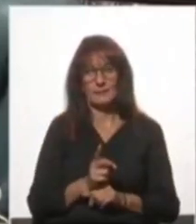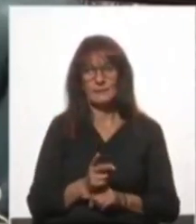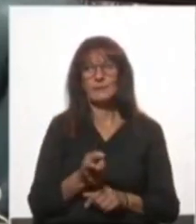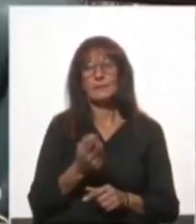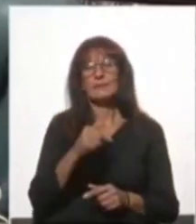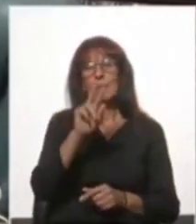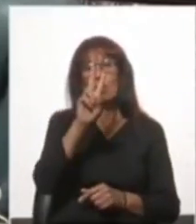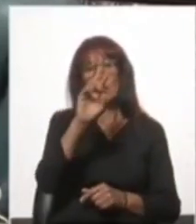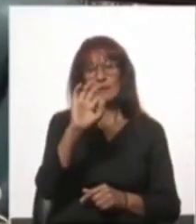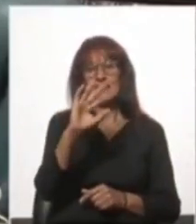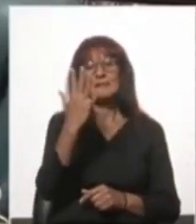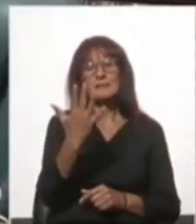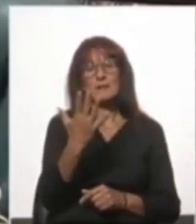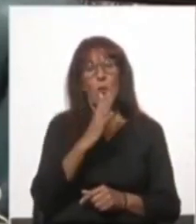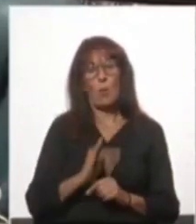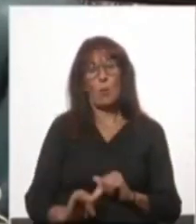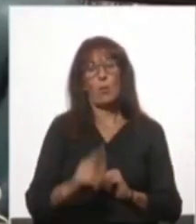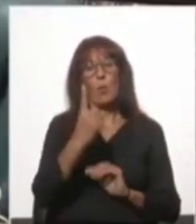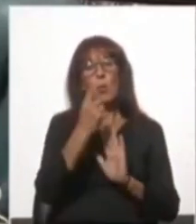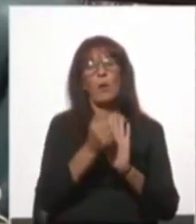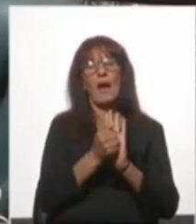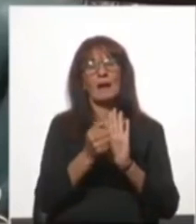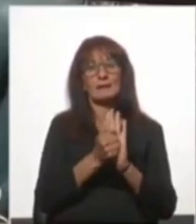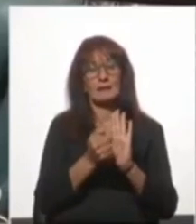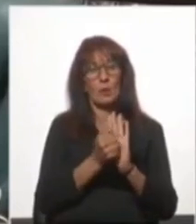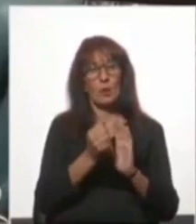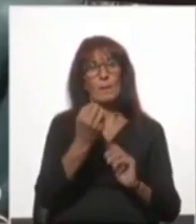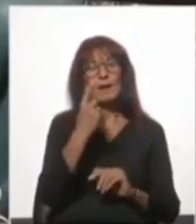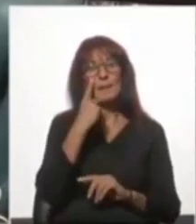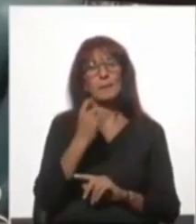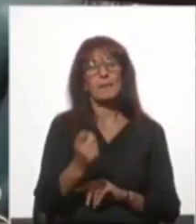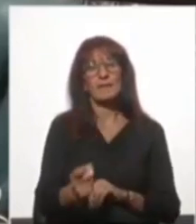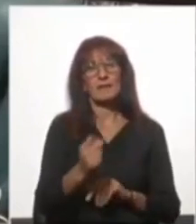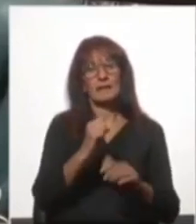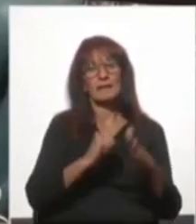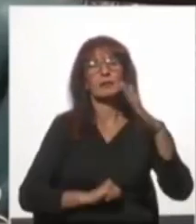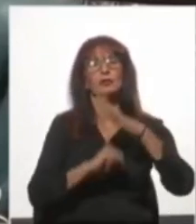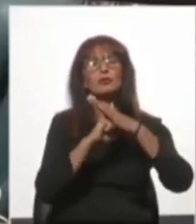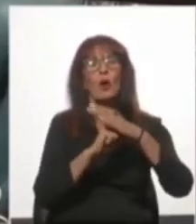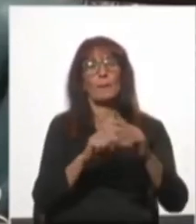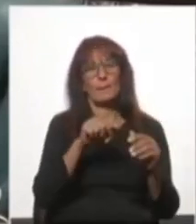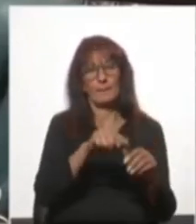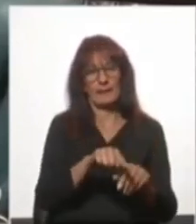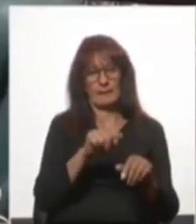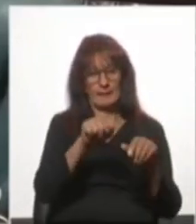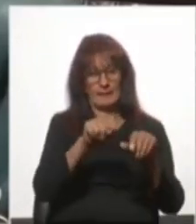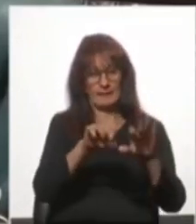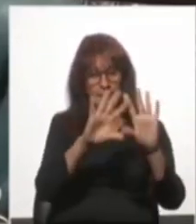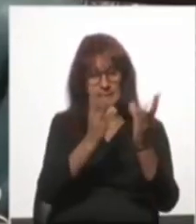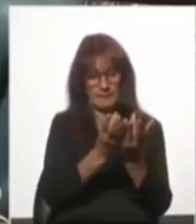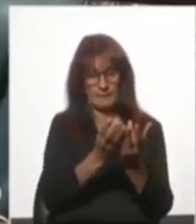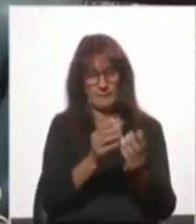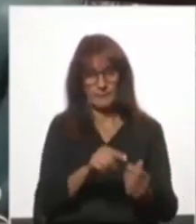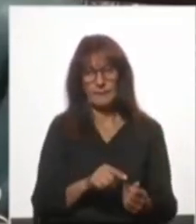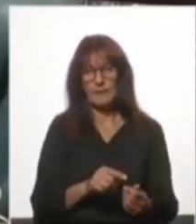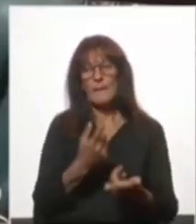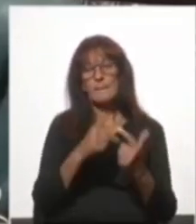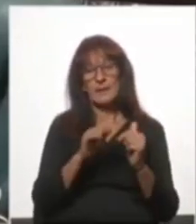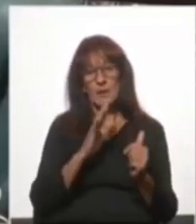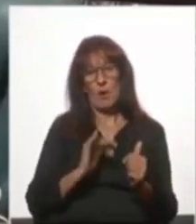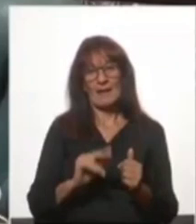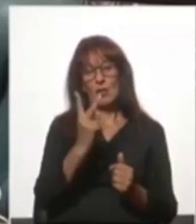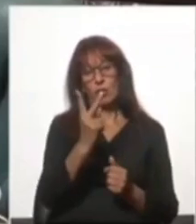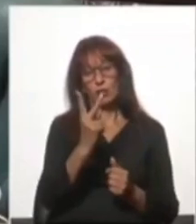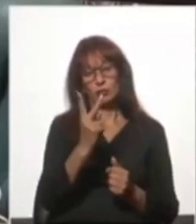en 2005 hubo un artículo que preveía la posibilidad de topes de ejecución en ese marco. Pero hay